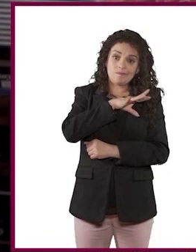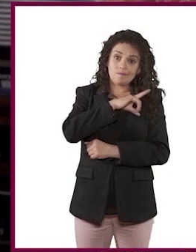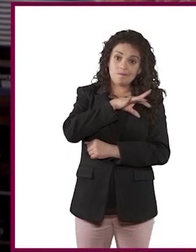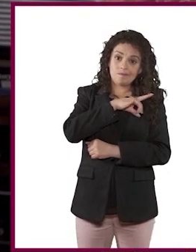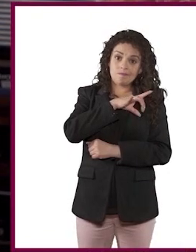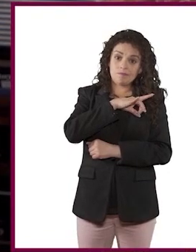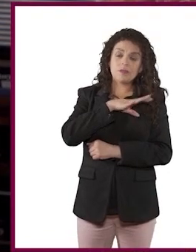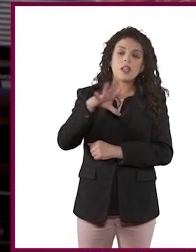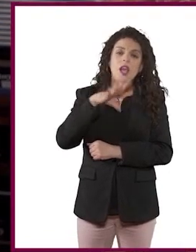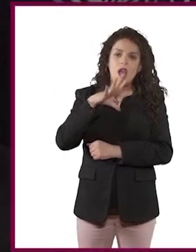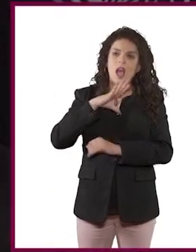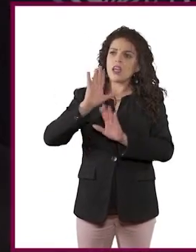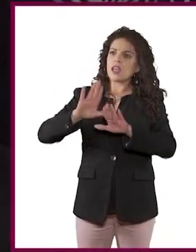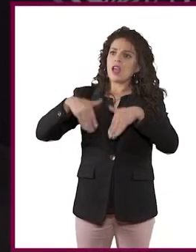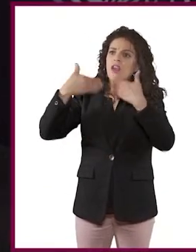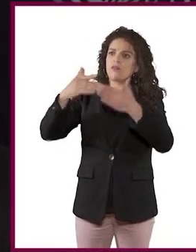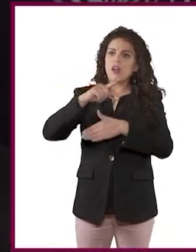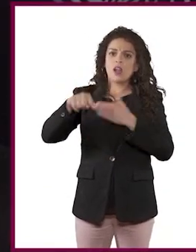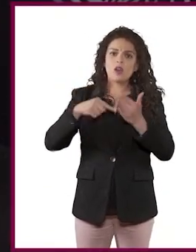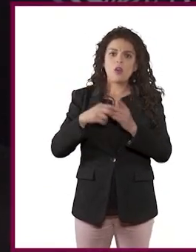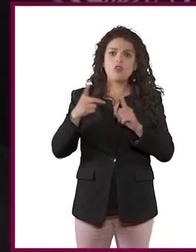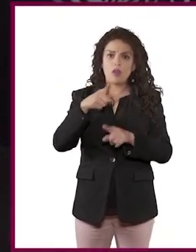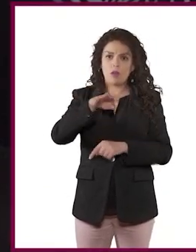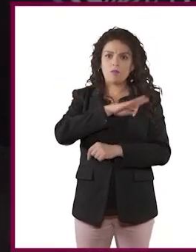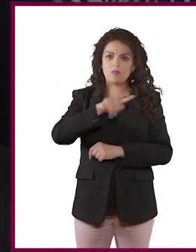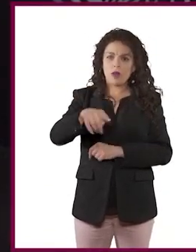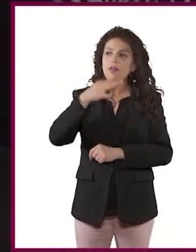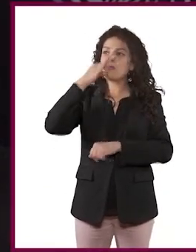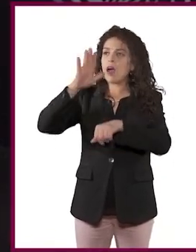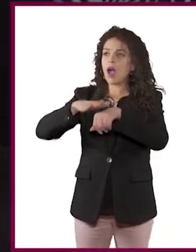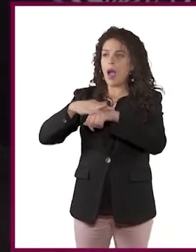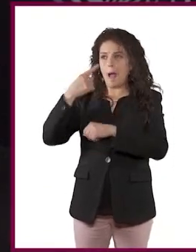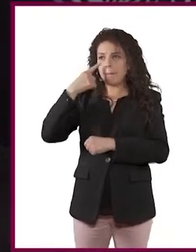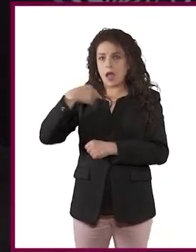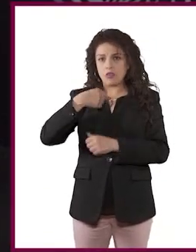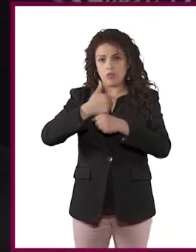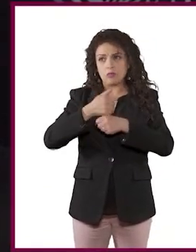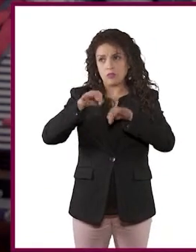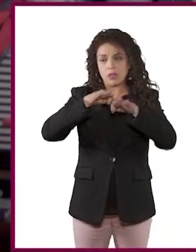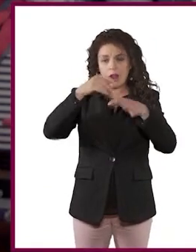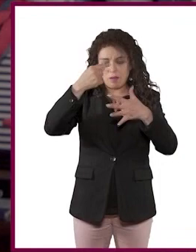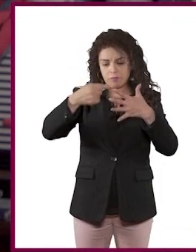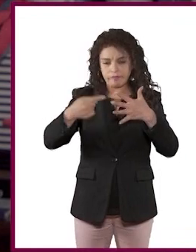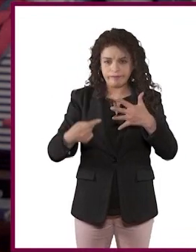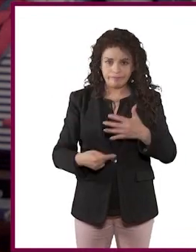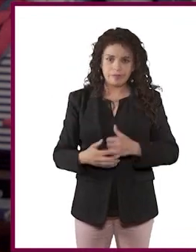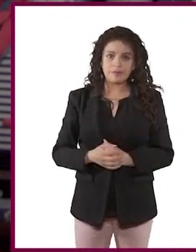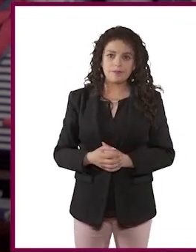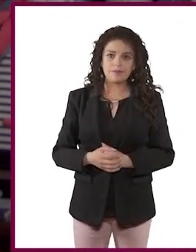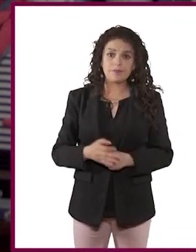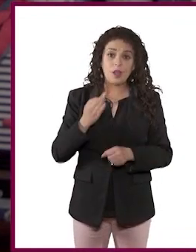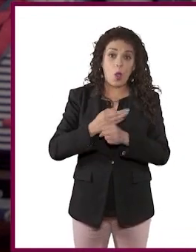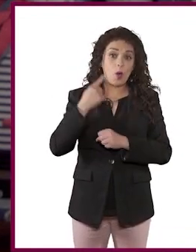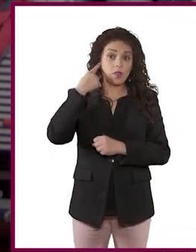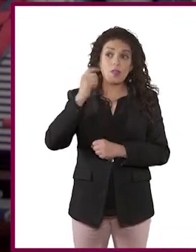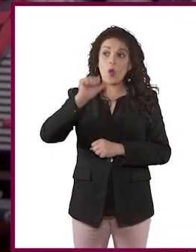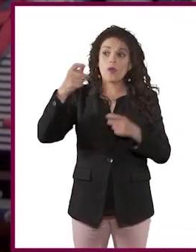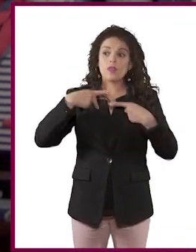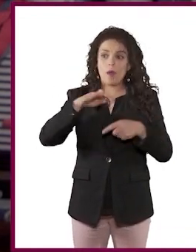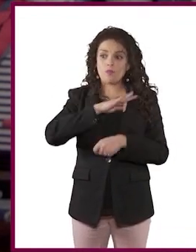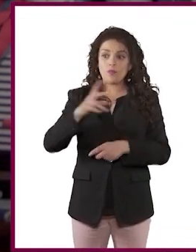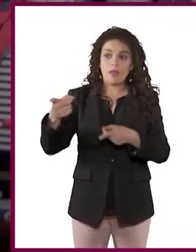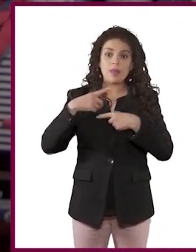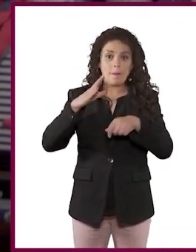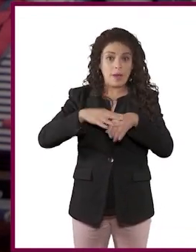por denunciar los abusos, hay instancias externas donde puedes presentar tu caso. Vamos a escuchar de alguien que puede